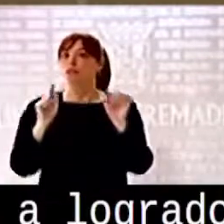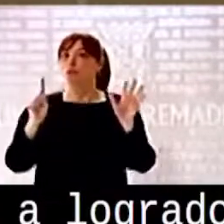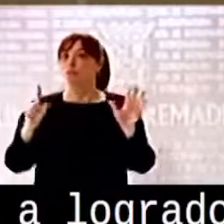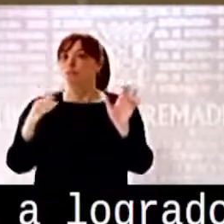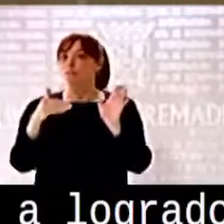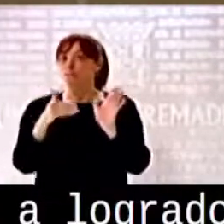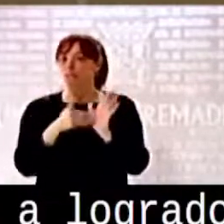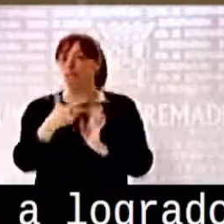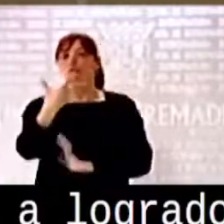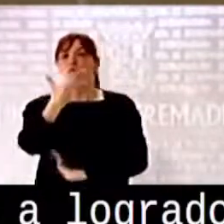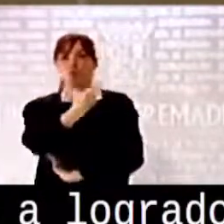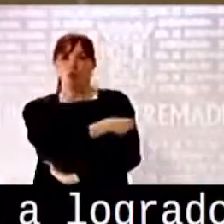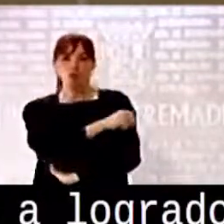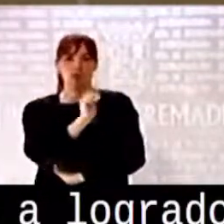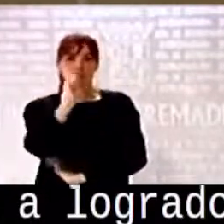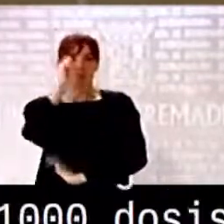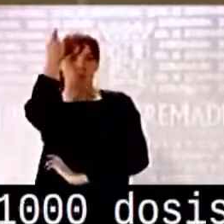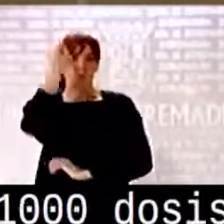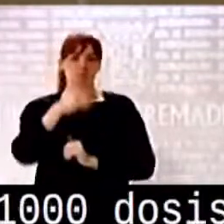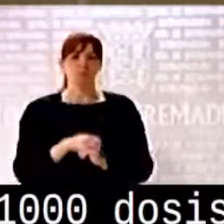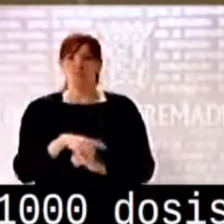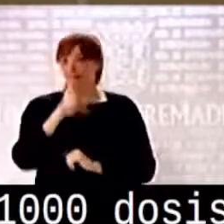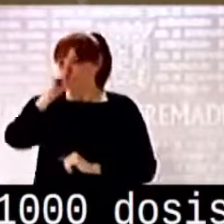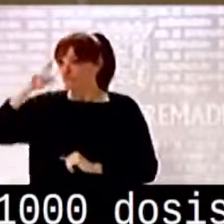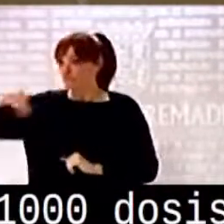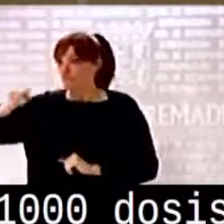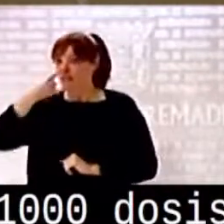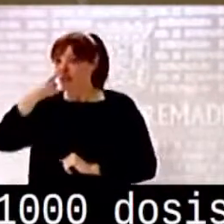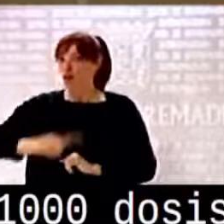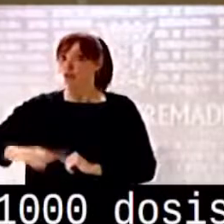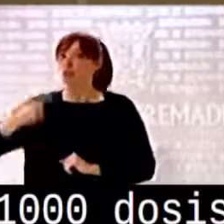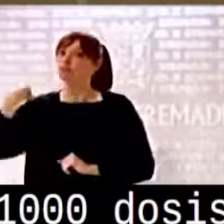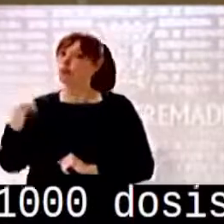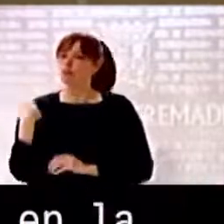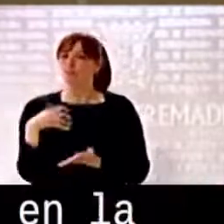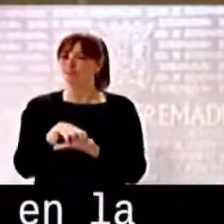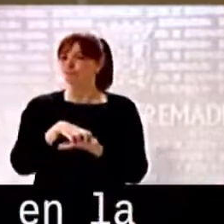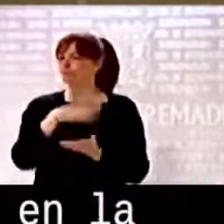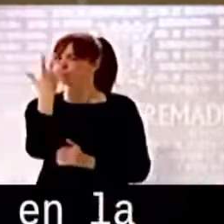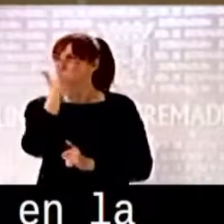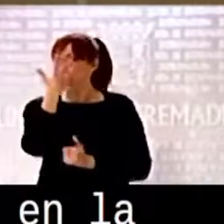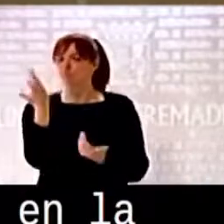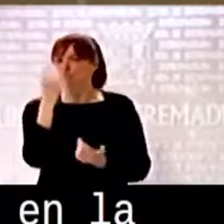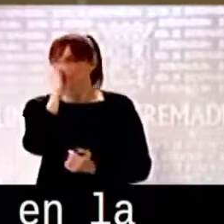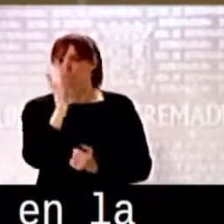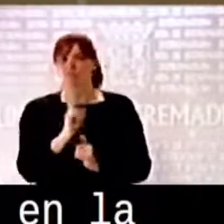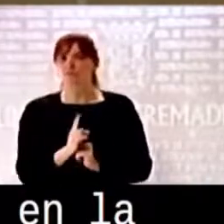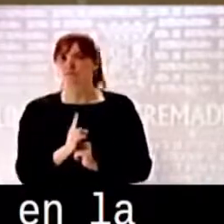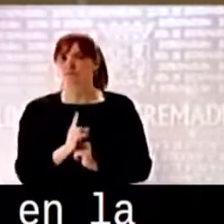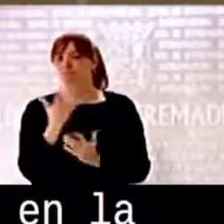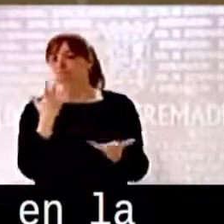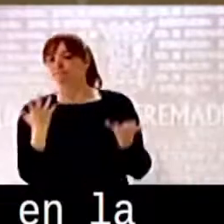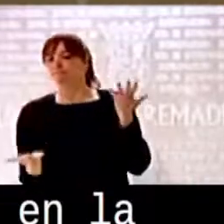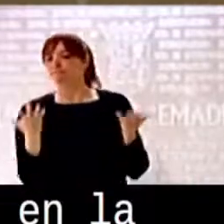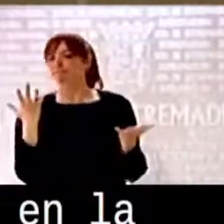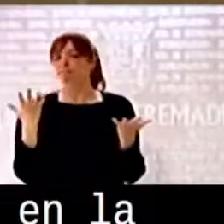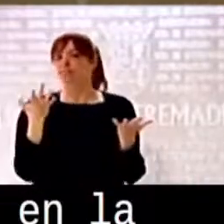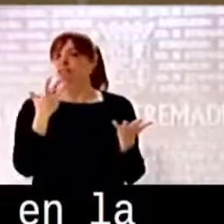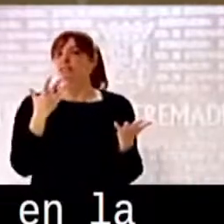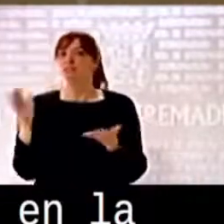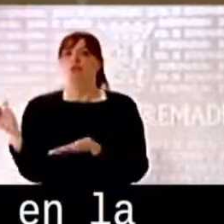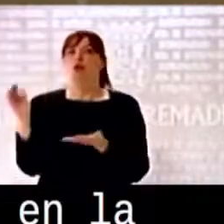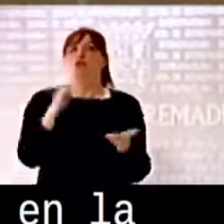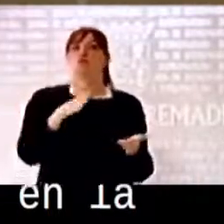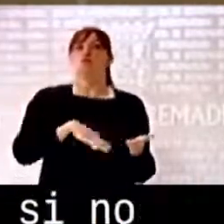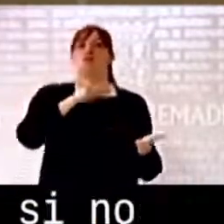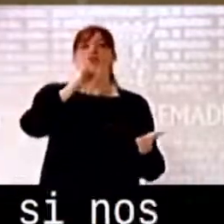2.321.000 dosis. Acordaros que hace un año vivíamos en la incertidumbre de si habría